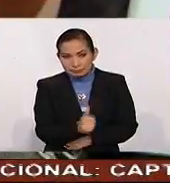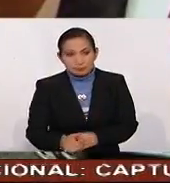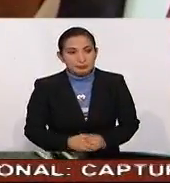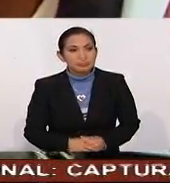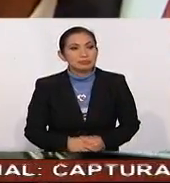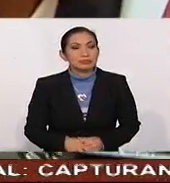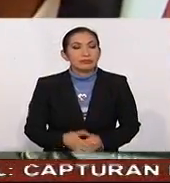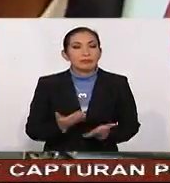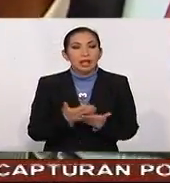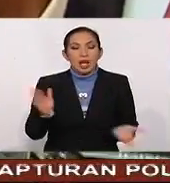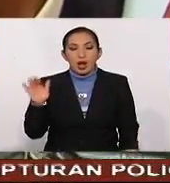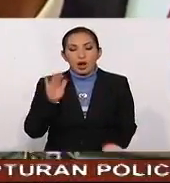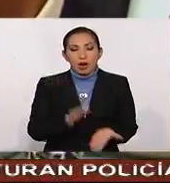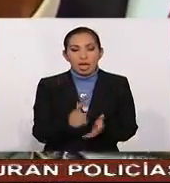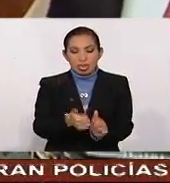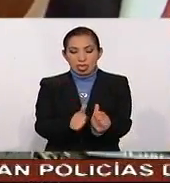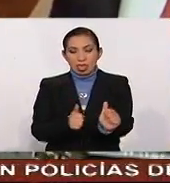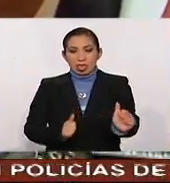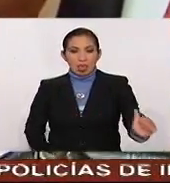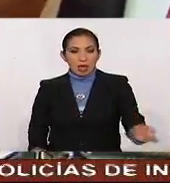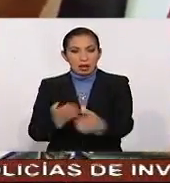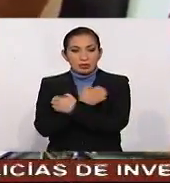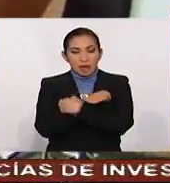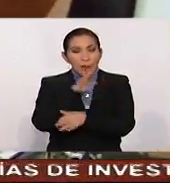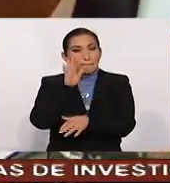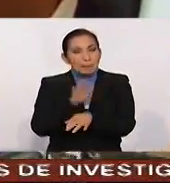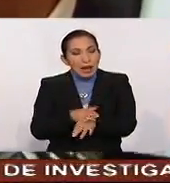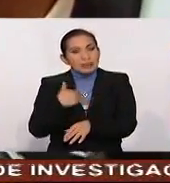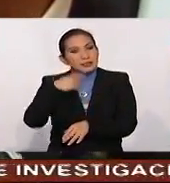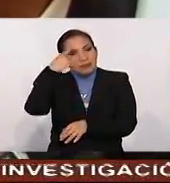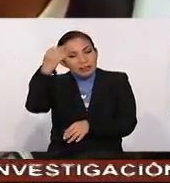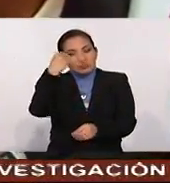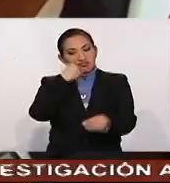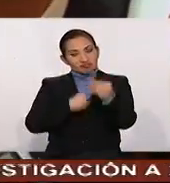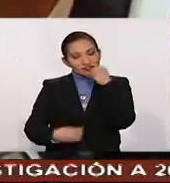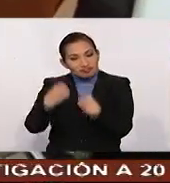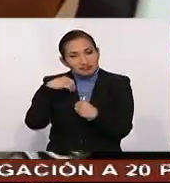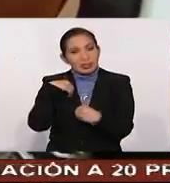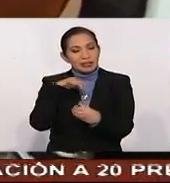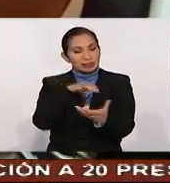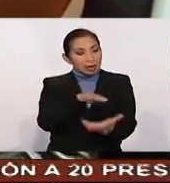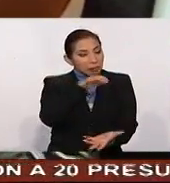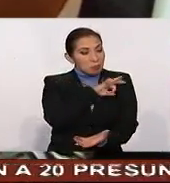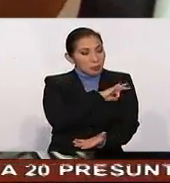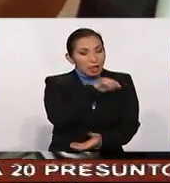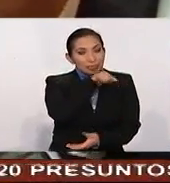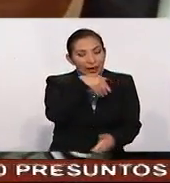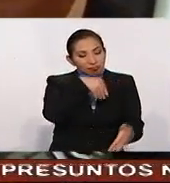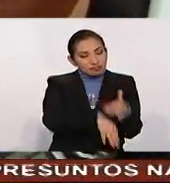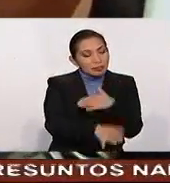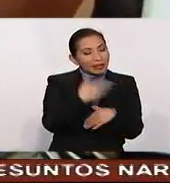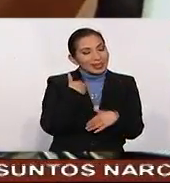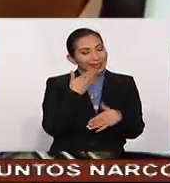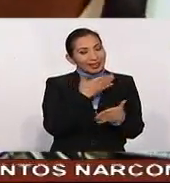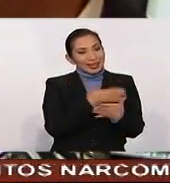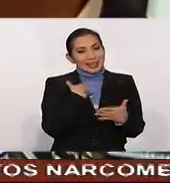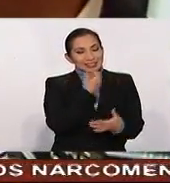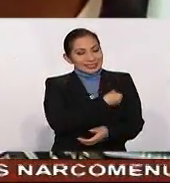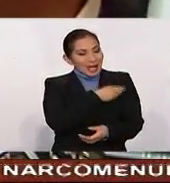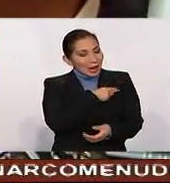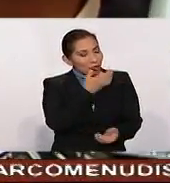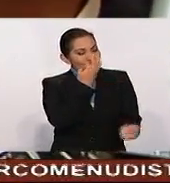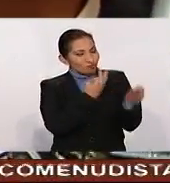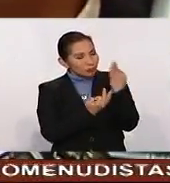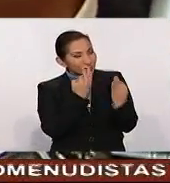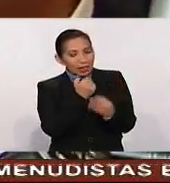Se redujo el rezago educativo, se mejoró el acceso a la alimentación, se incrementó la posibilidad de asistir y de beneficiarse de salud y